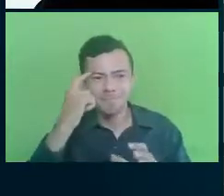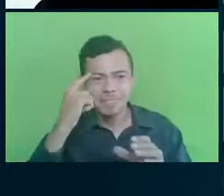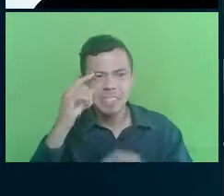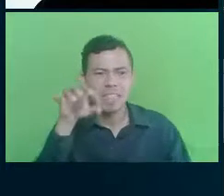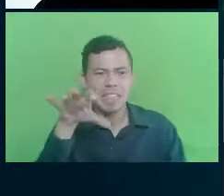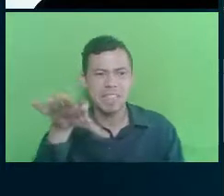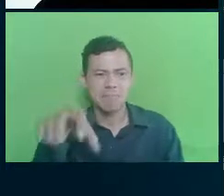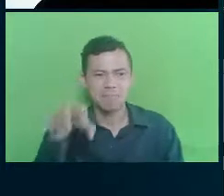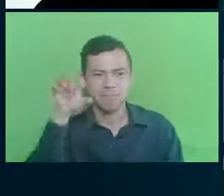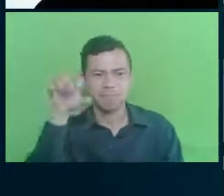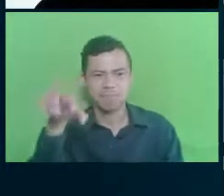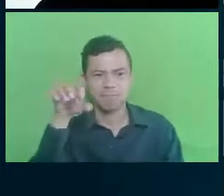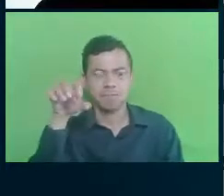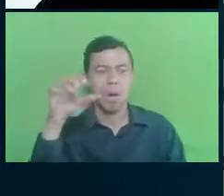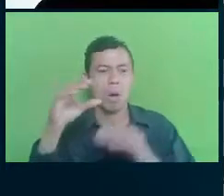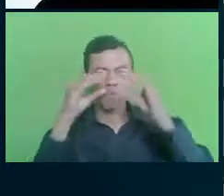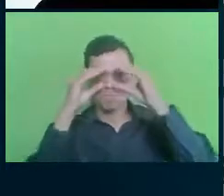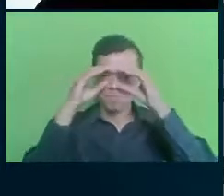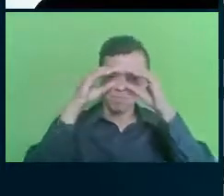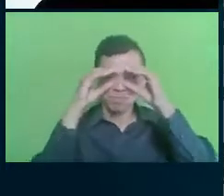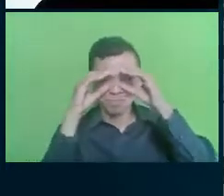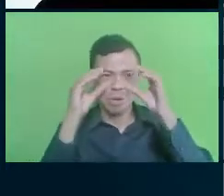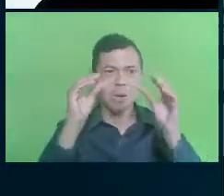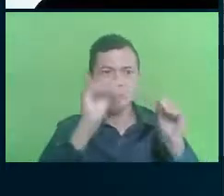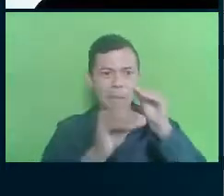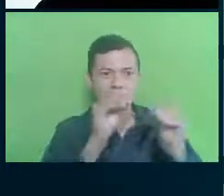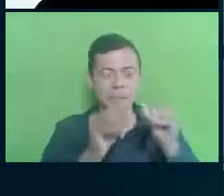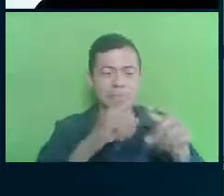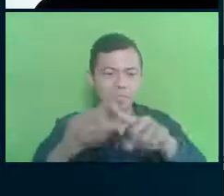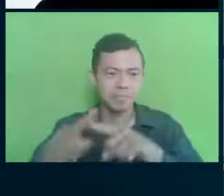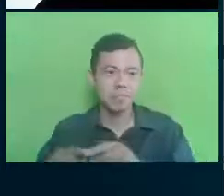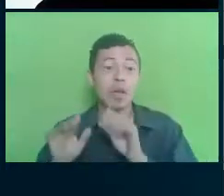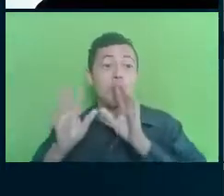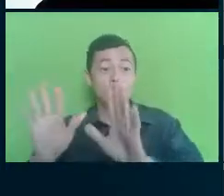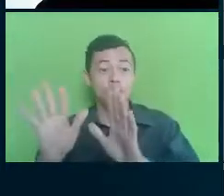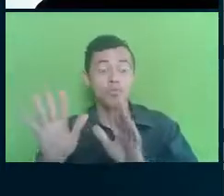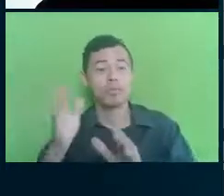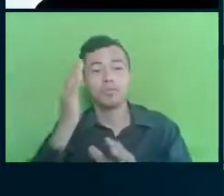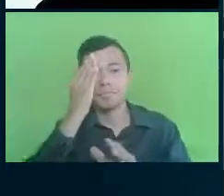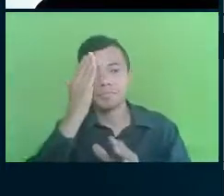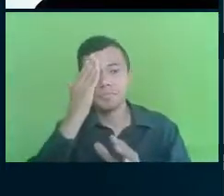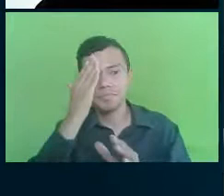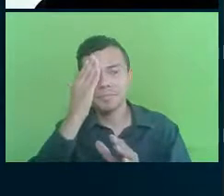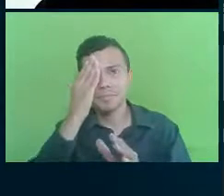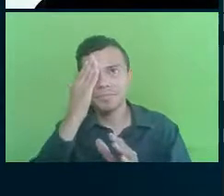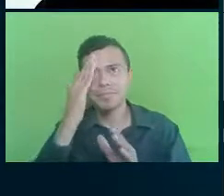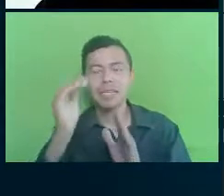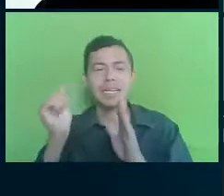un cambio de paradigma. Para los que están familiarizados con el desarrollo de software o conocen algo de desarrollo de software,